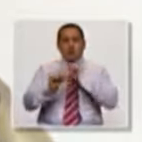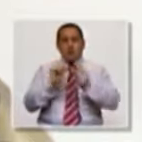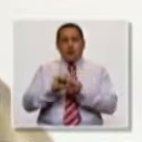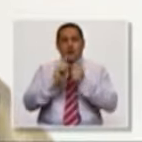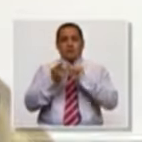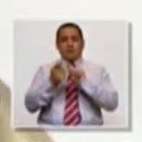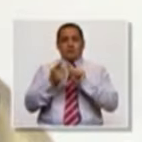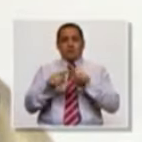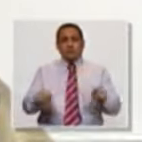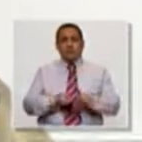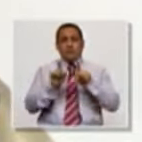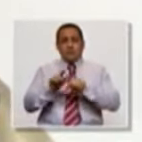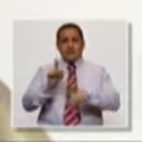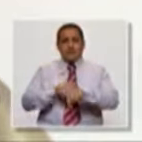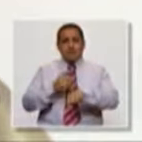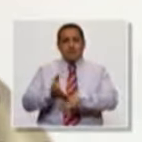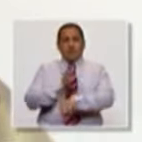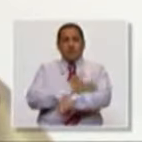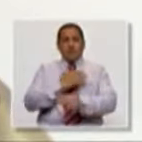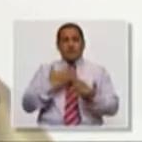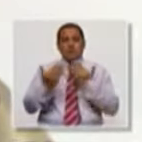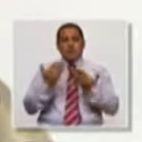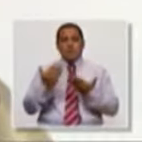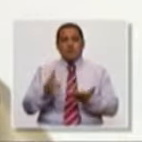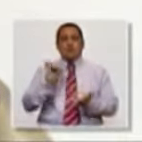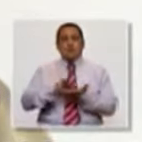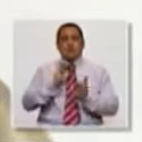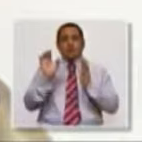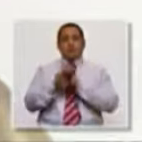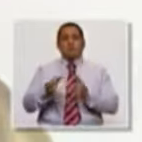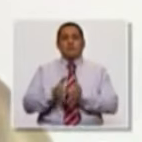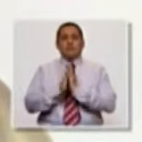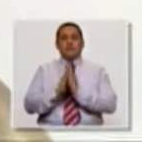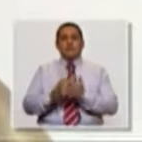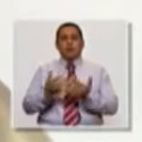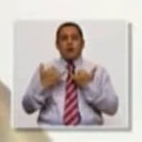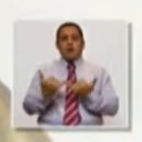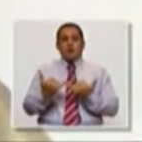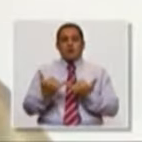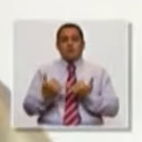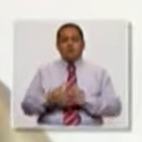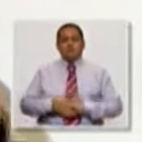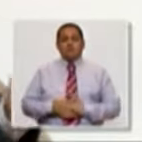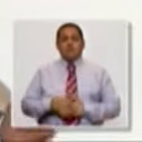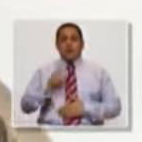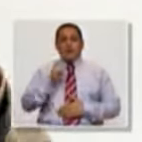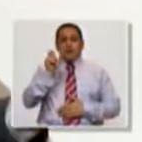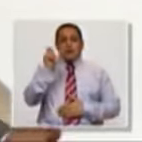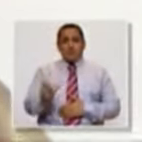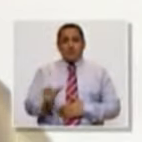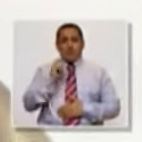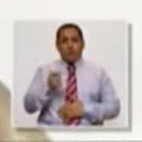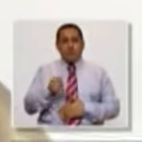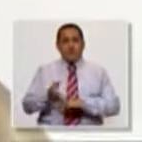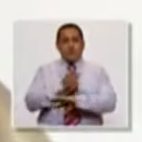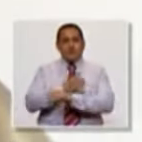de este precedente, ¿no? En el sentido de que está exigiendo al justiciable, al ciudadano